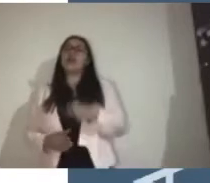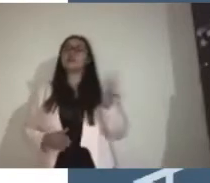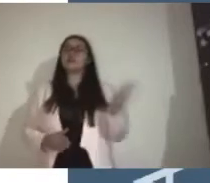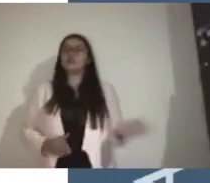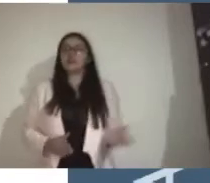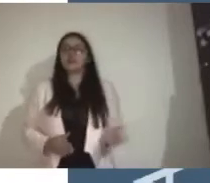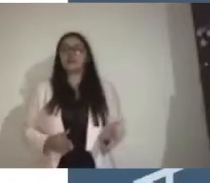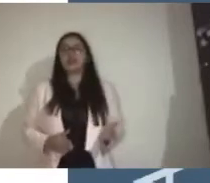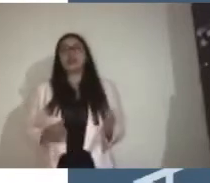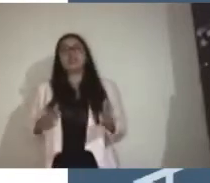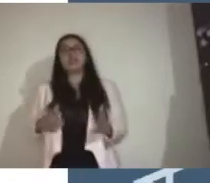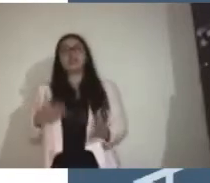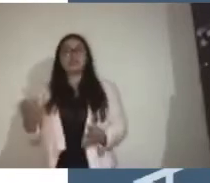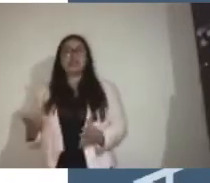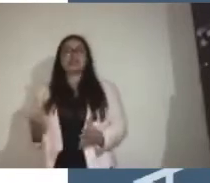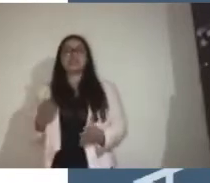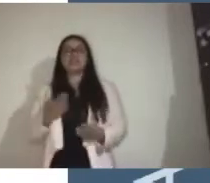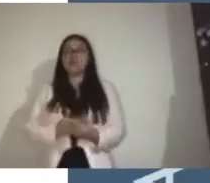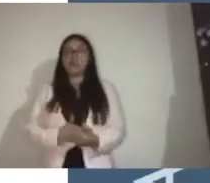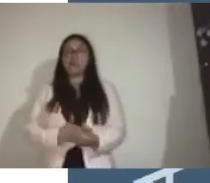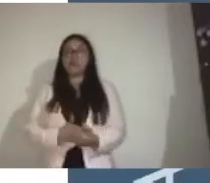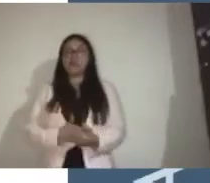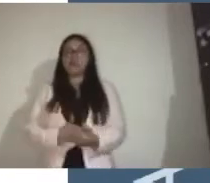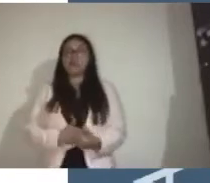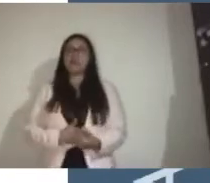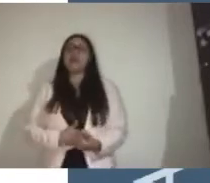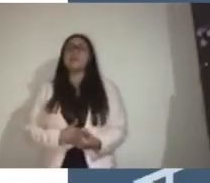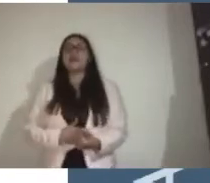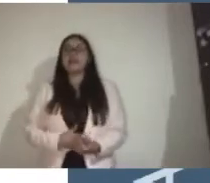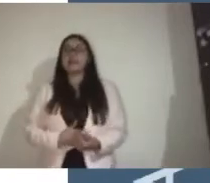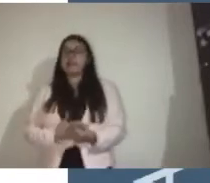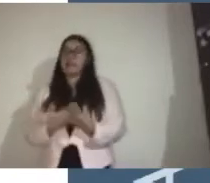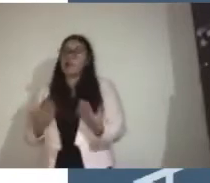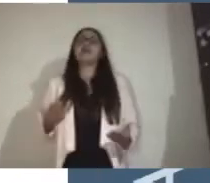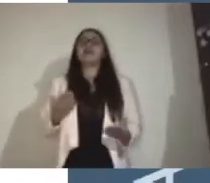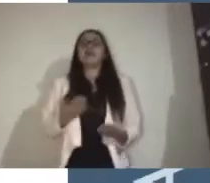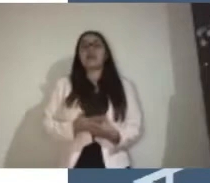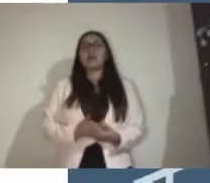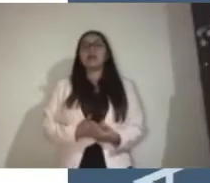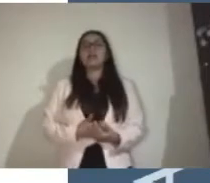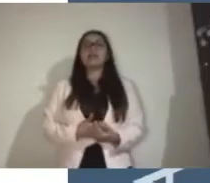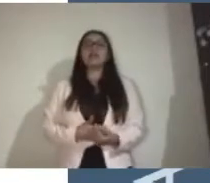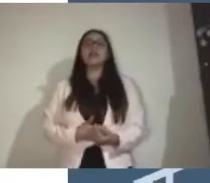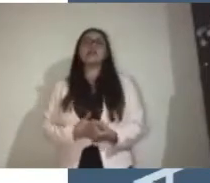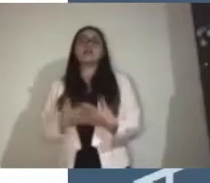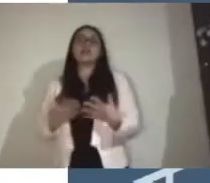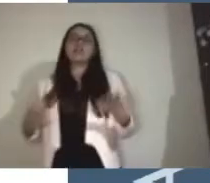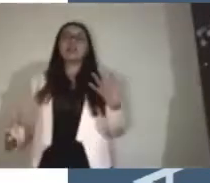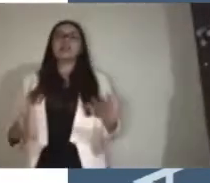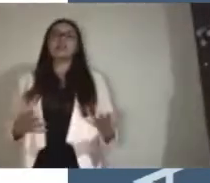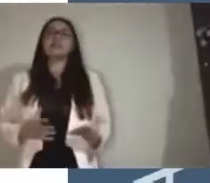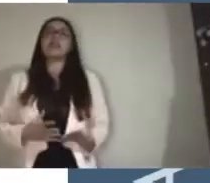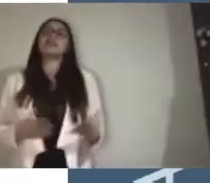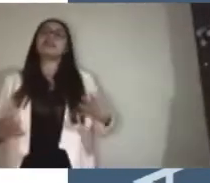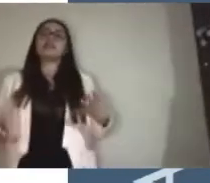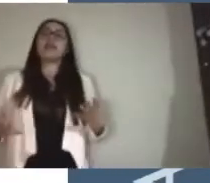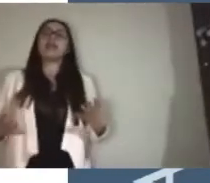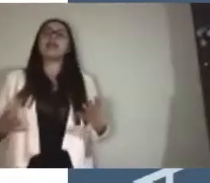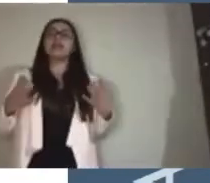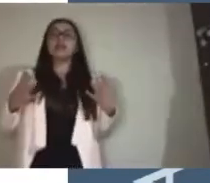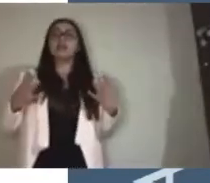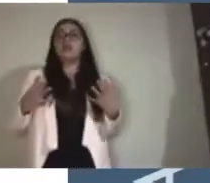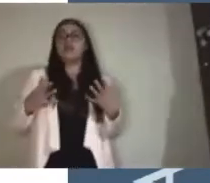realizado antes de las políticas de screening para cáncer de colon. Y otra de las desventajas es